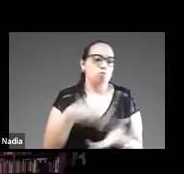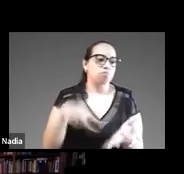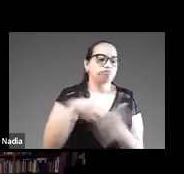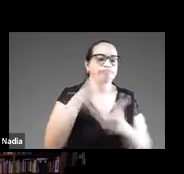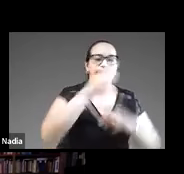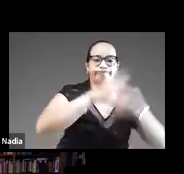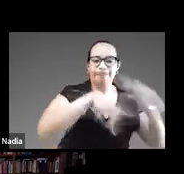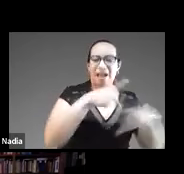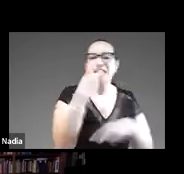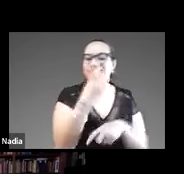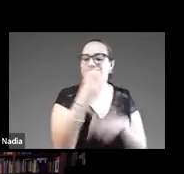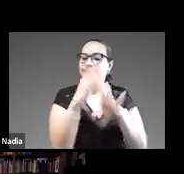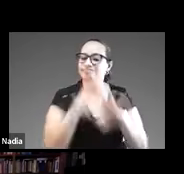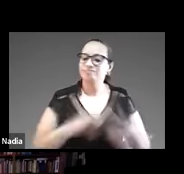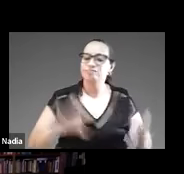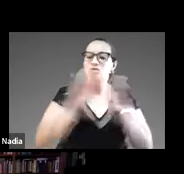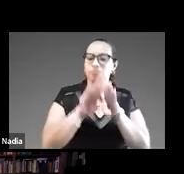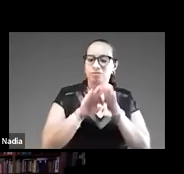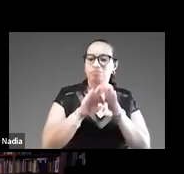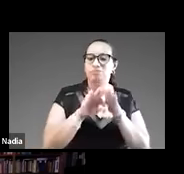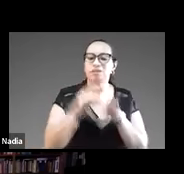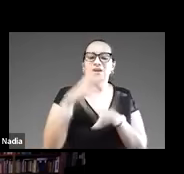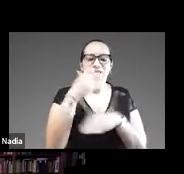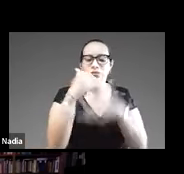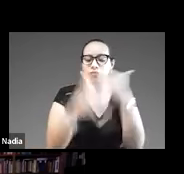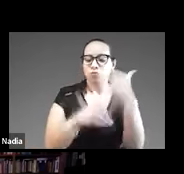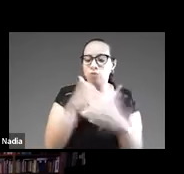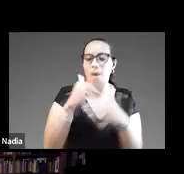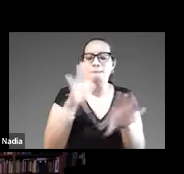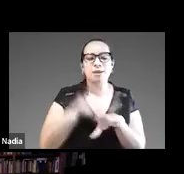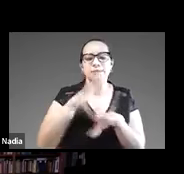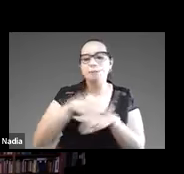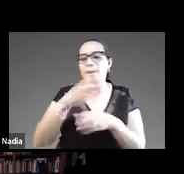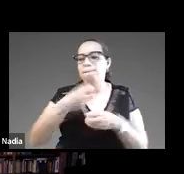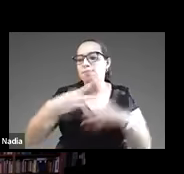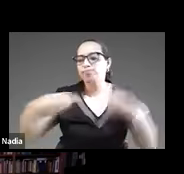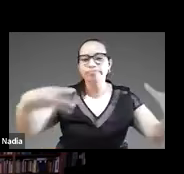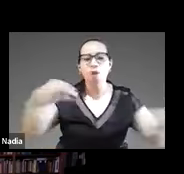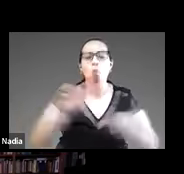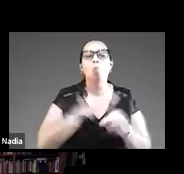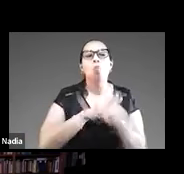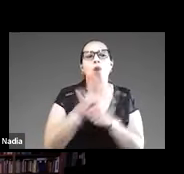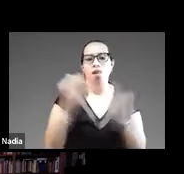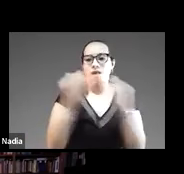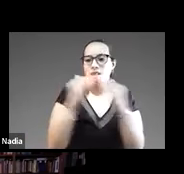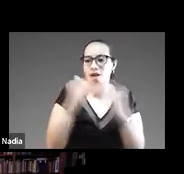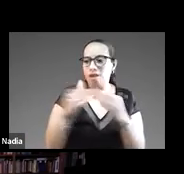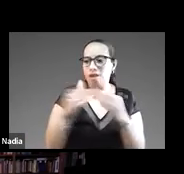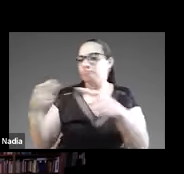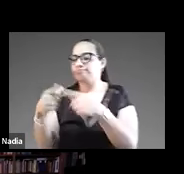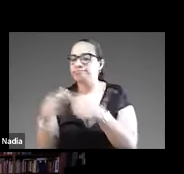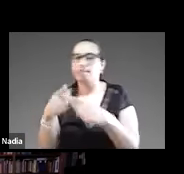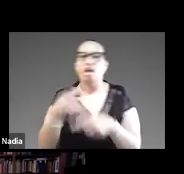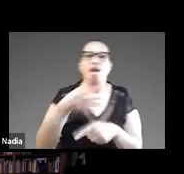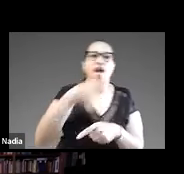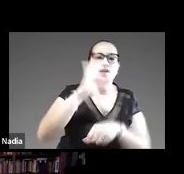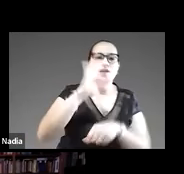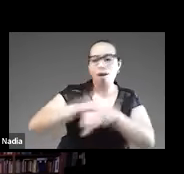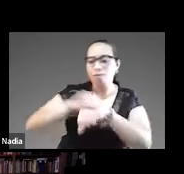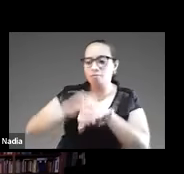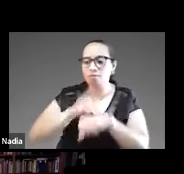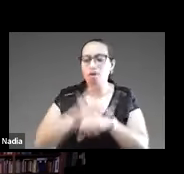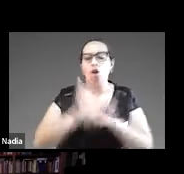eso es lo importante, que estos procesos se vayan expandiendo a la casa, a la esquina, en el café con los amigos, en